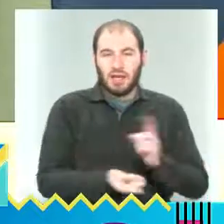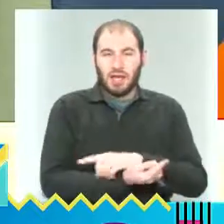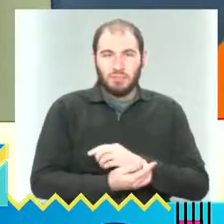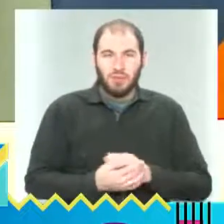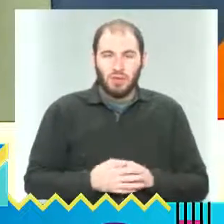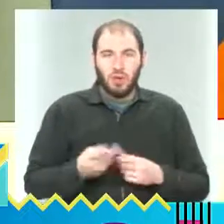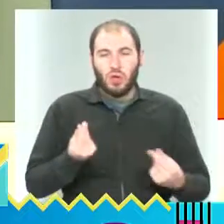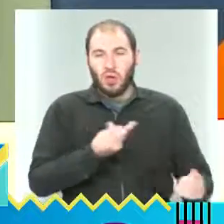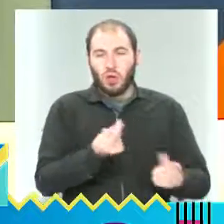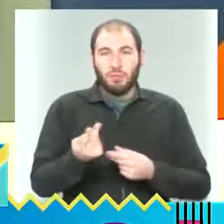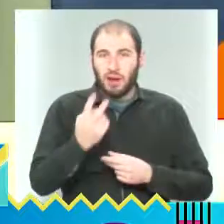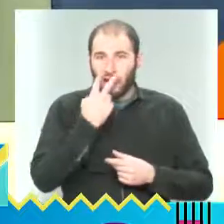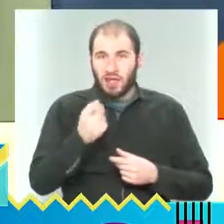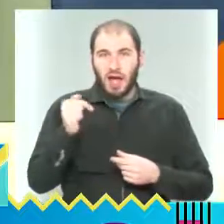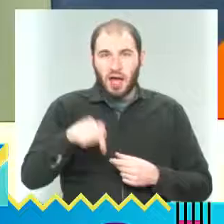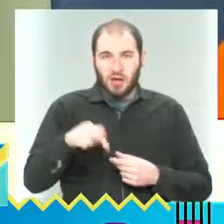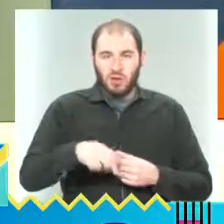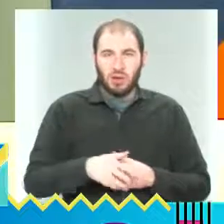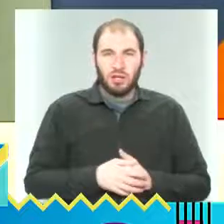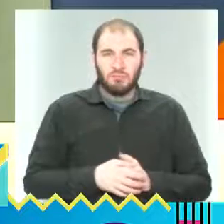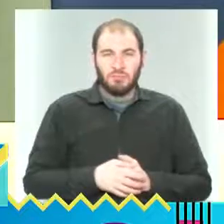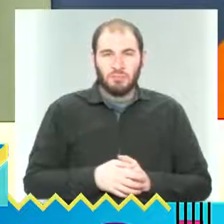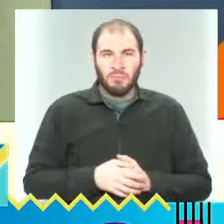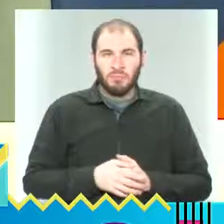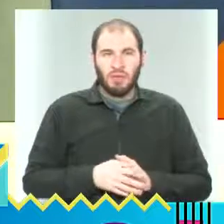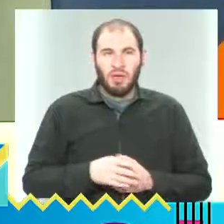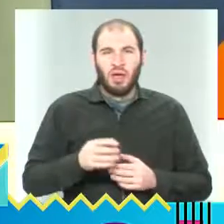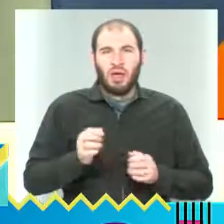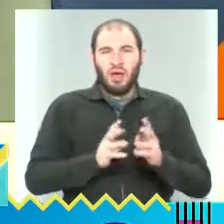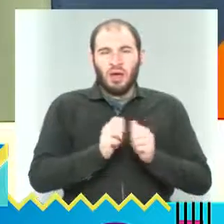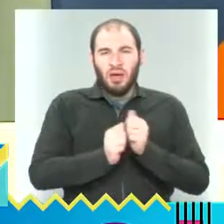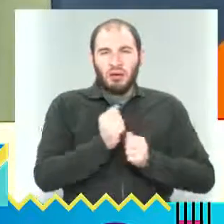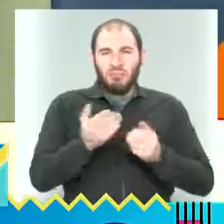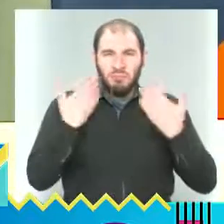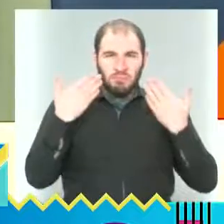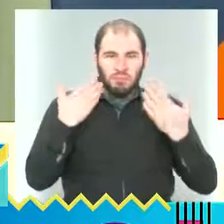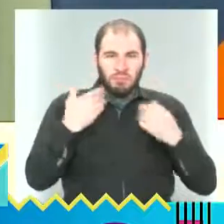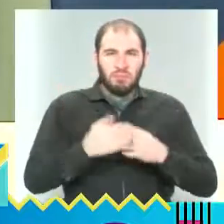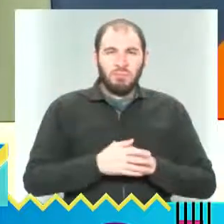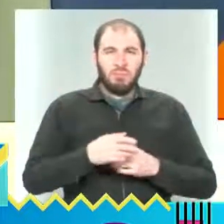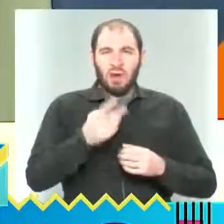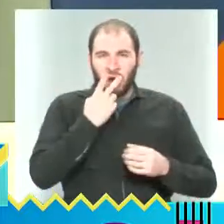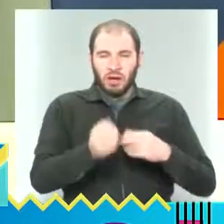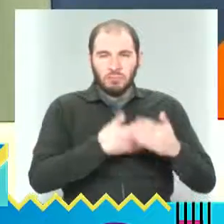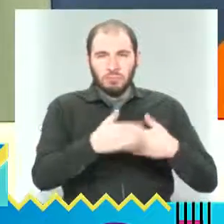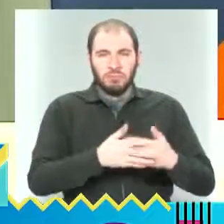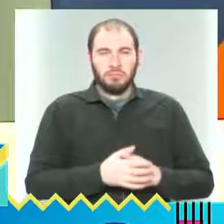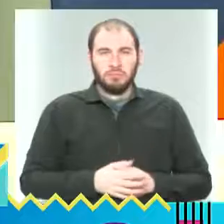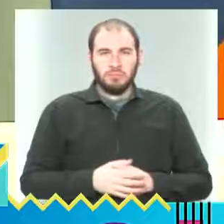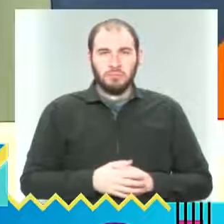el consumo de energía actualmente. Una central térmica, le metes energía, genera